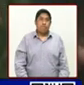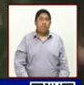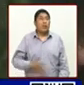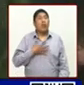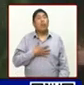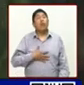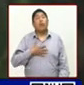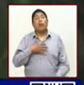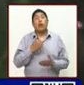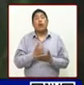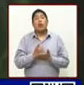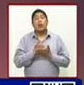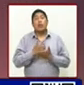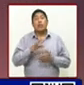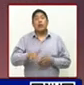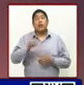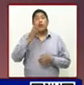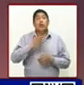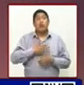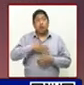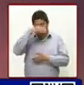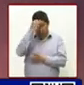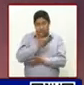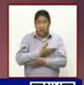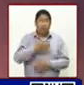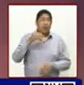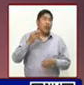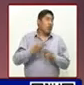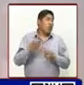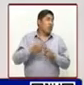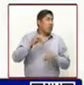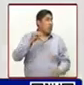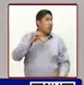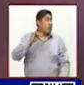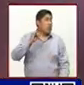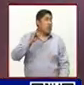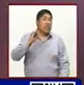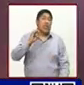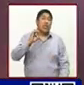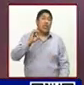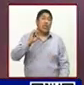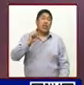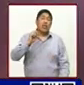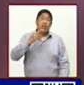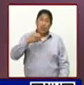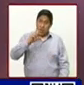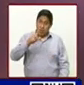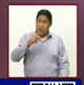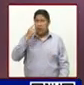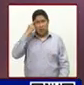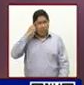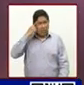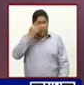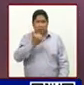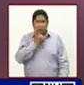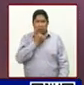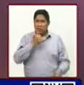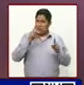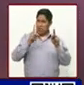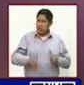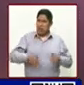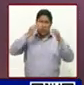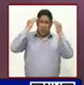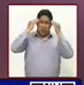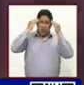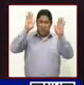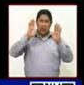Por favor, ayúdenme a encontrar a mi hijo Michael, por favor, ya les ruego. Pienso que se ha equivocado de persona y no